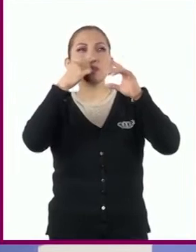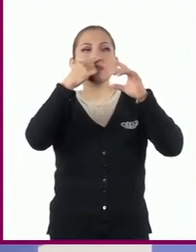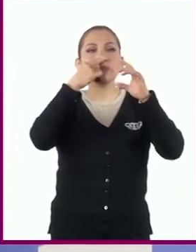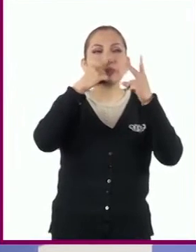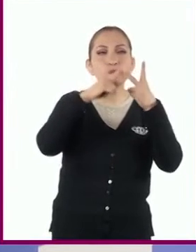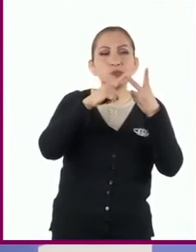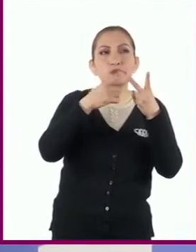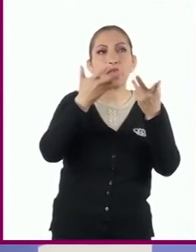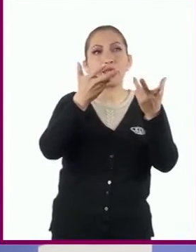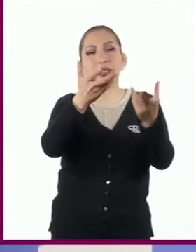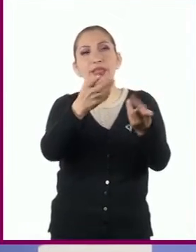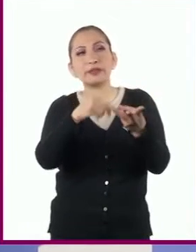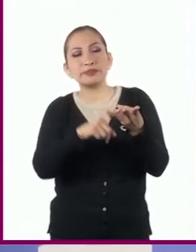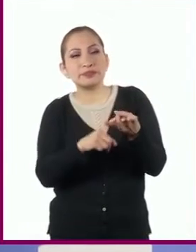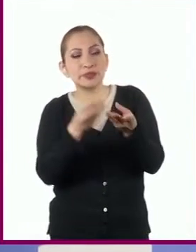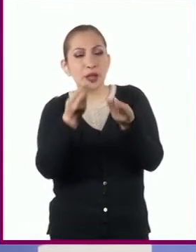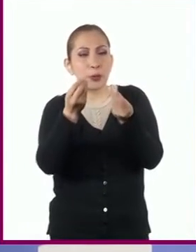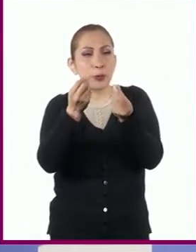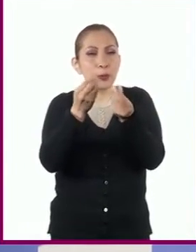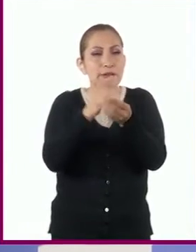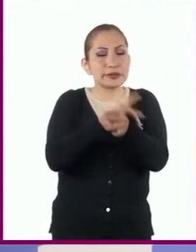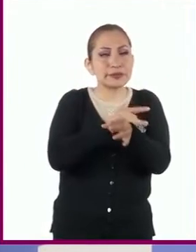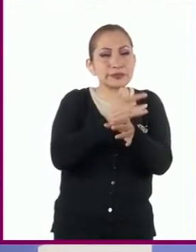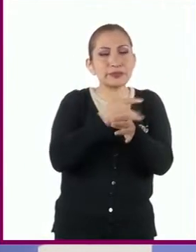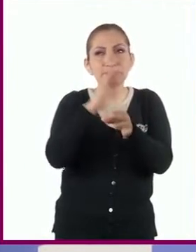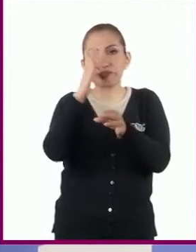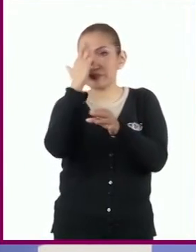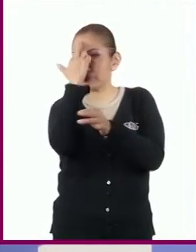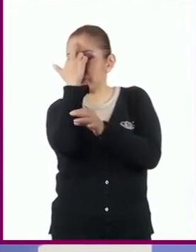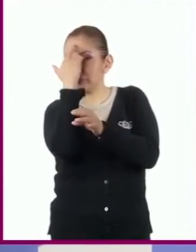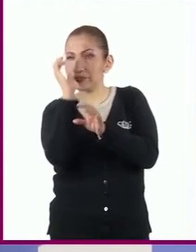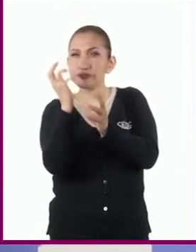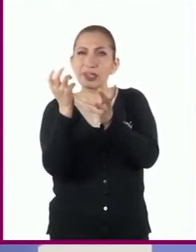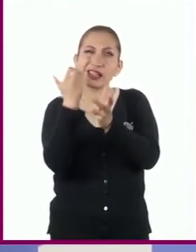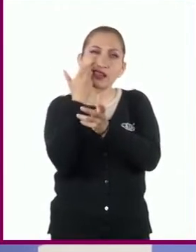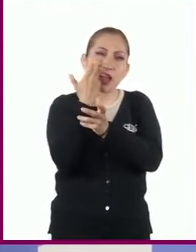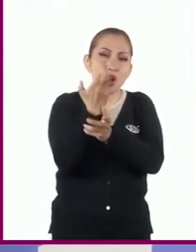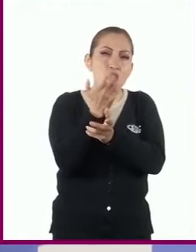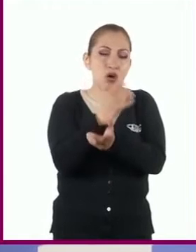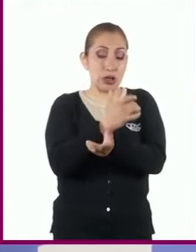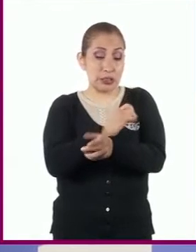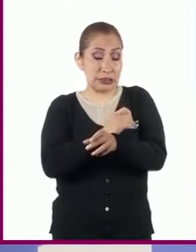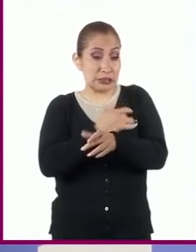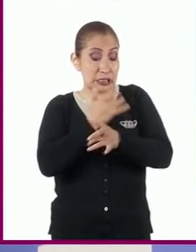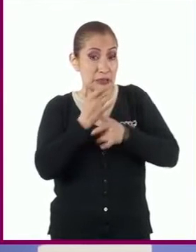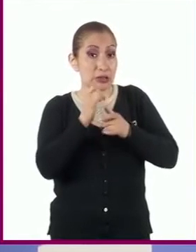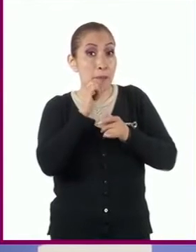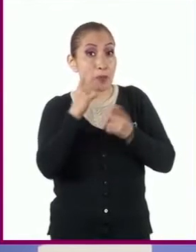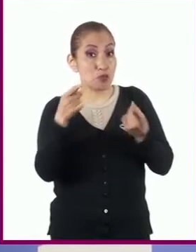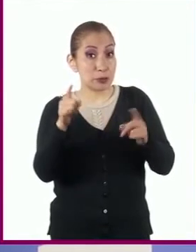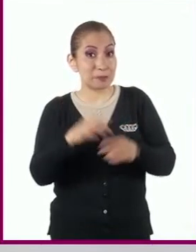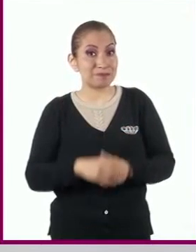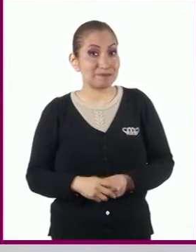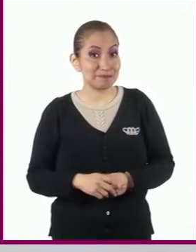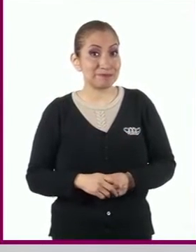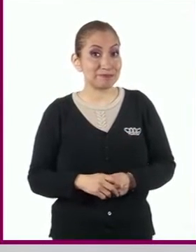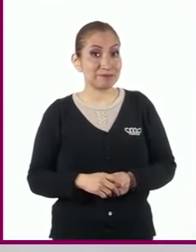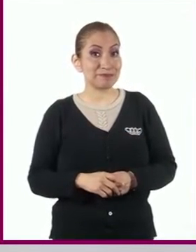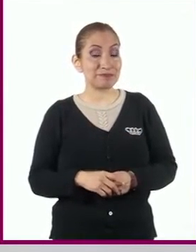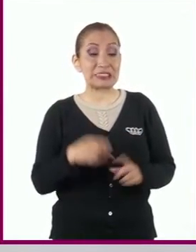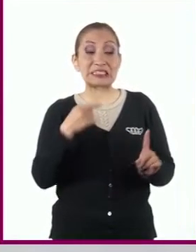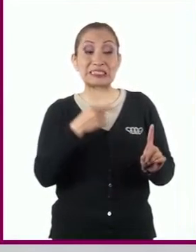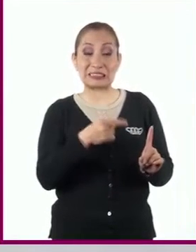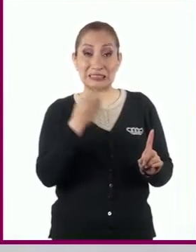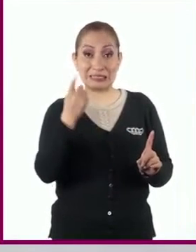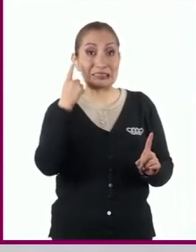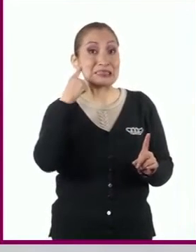aromas, deseos, texturas, recuerdos, anhelos, sensaciones e incluso música. Ay,